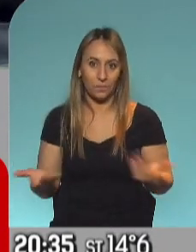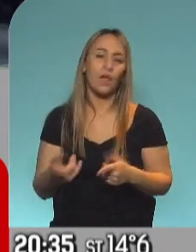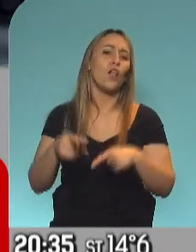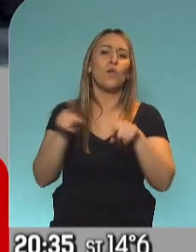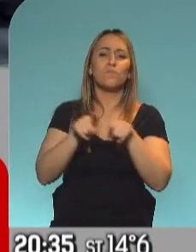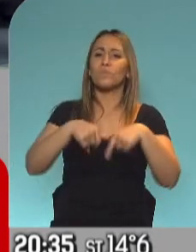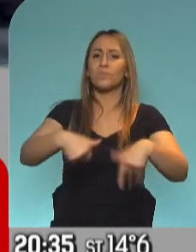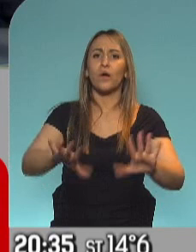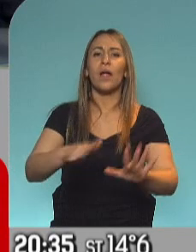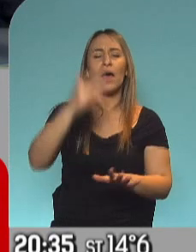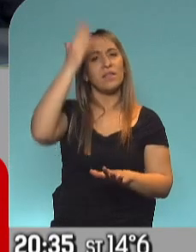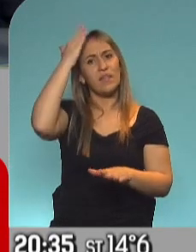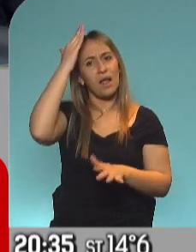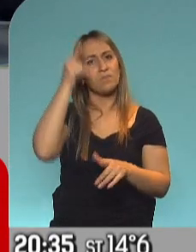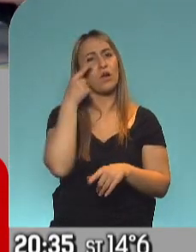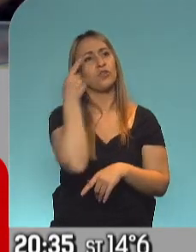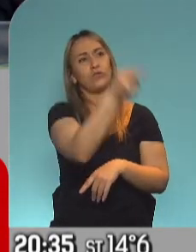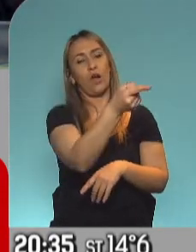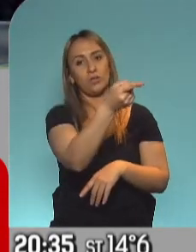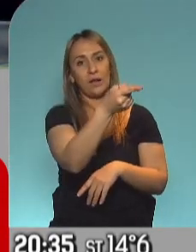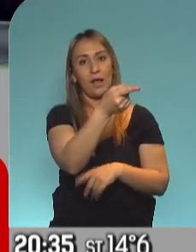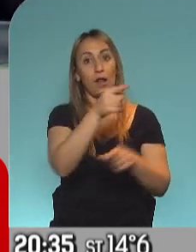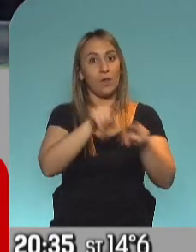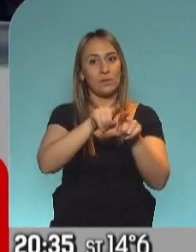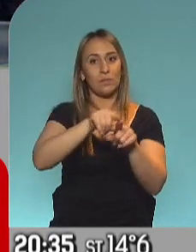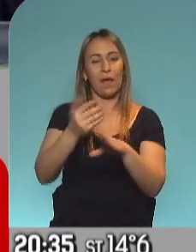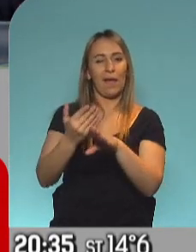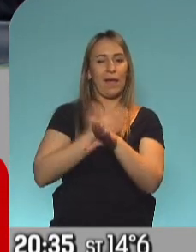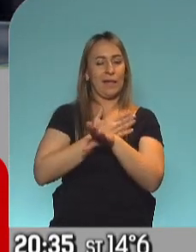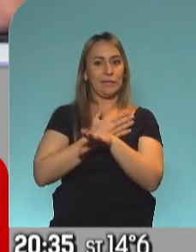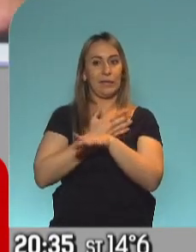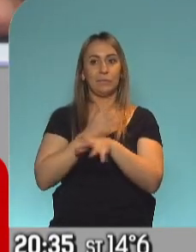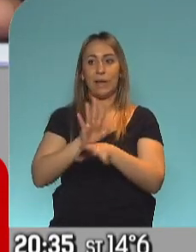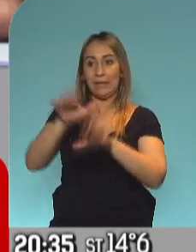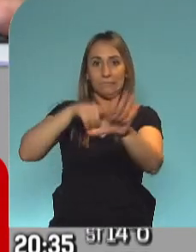contra, manifestándose en contra de esa presidencia, ahora lo van a hacer antes para tratar de llamar al voto. Efectivamente. Claro. Gracias, Aye.